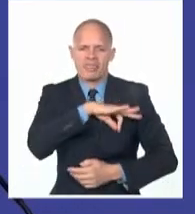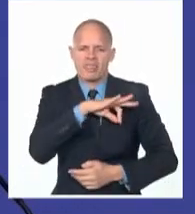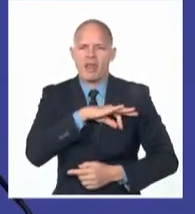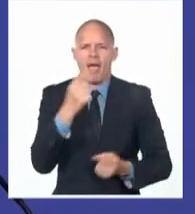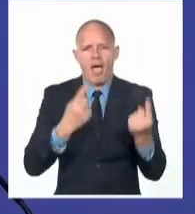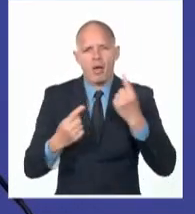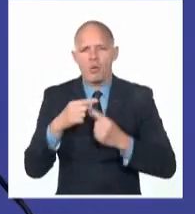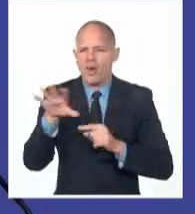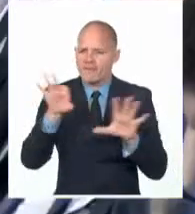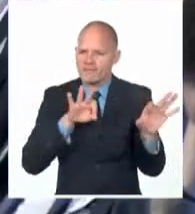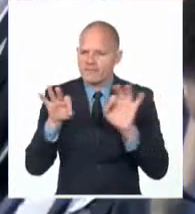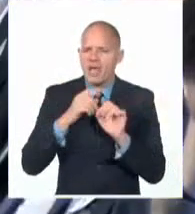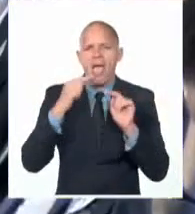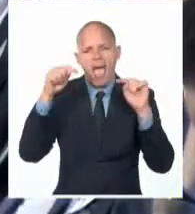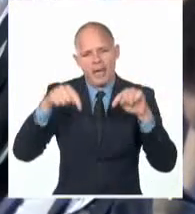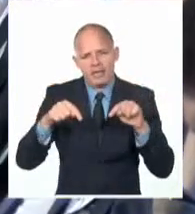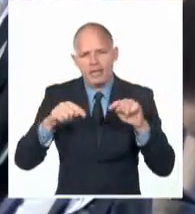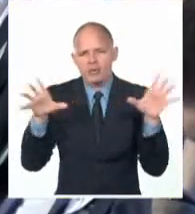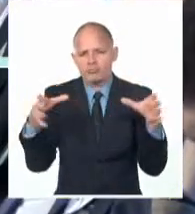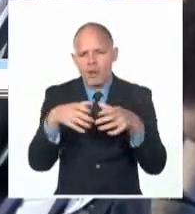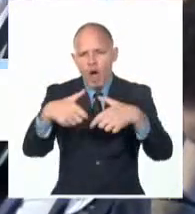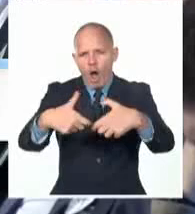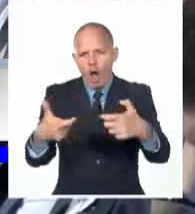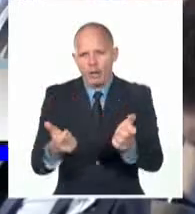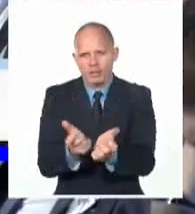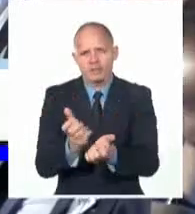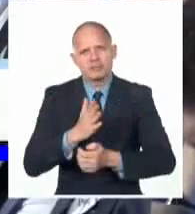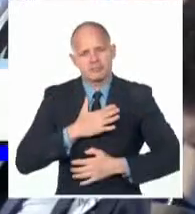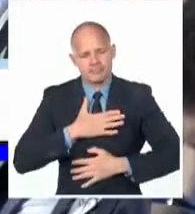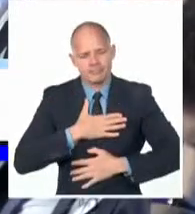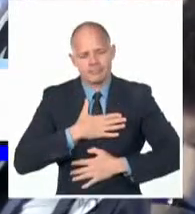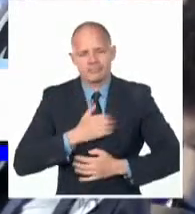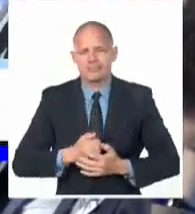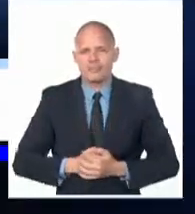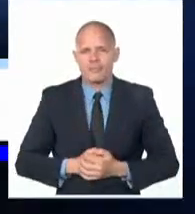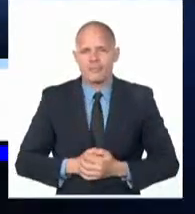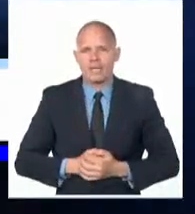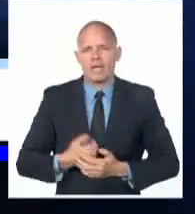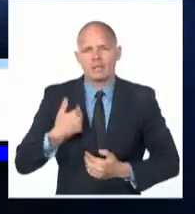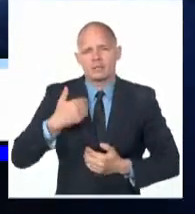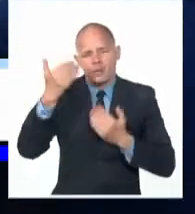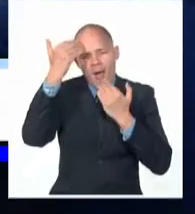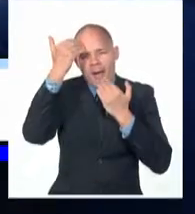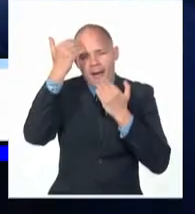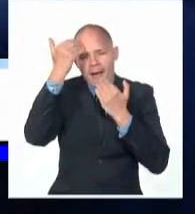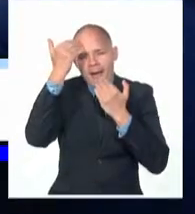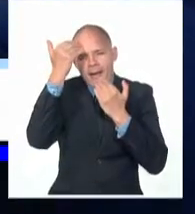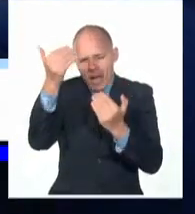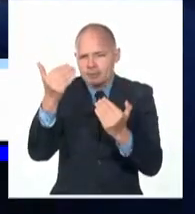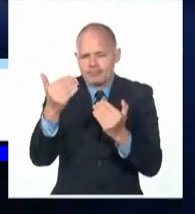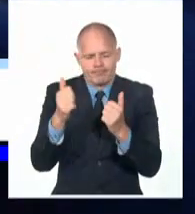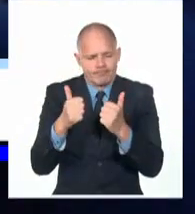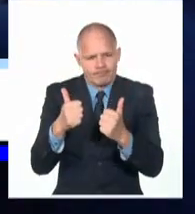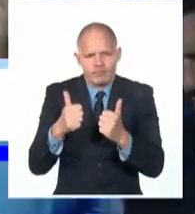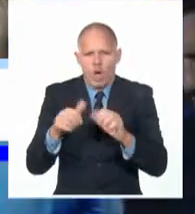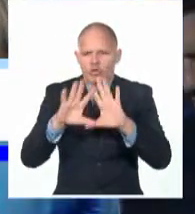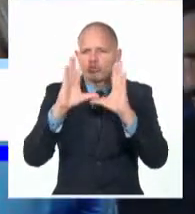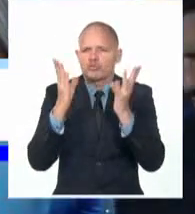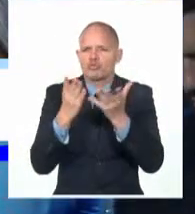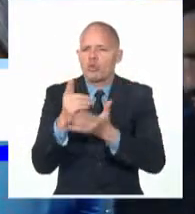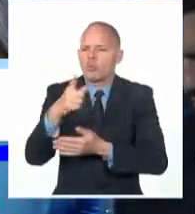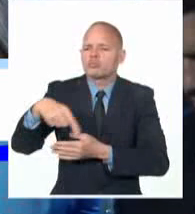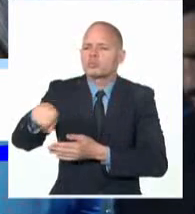invitados a este Congreso. Agradezco profundamente la oportunidad brindada